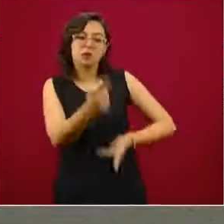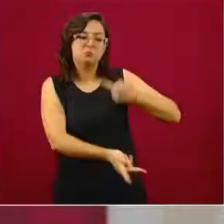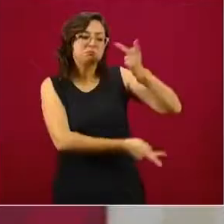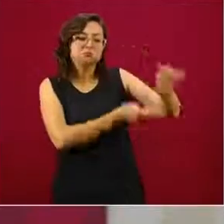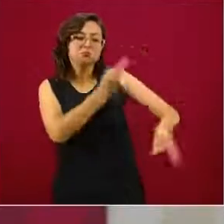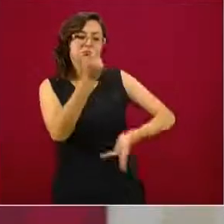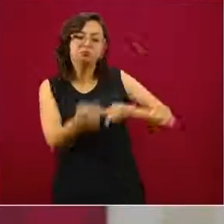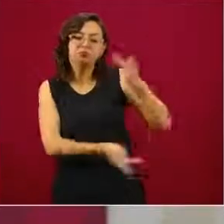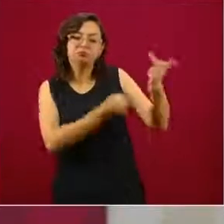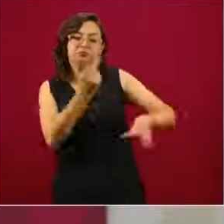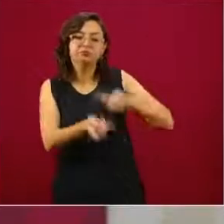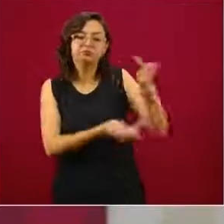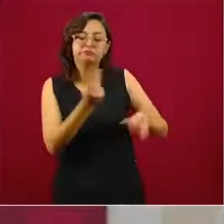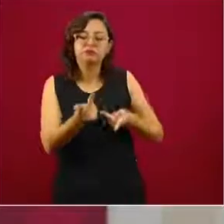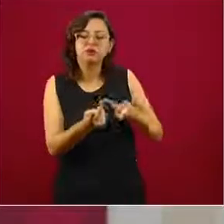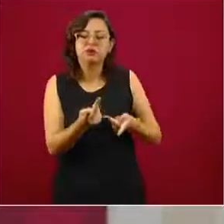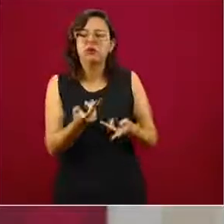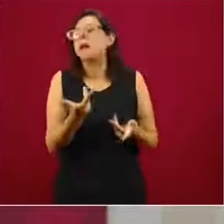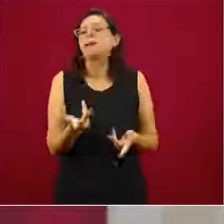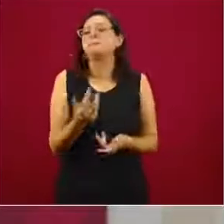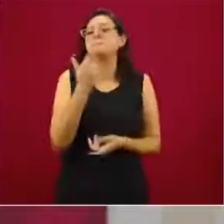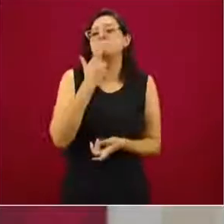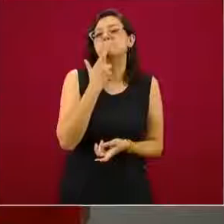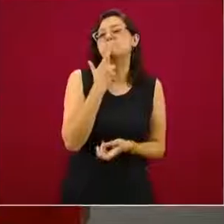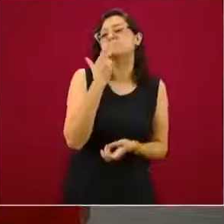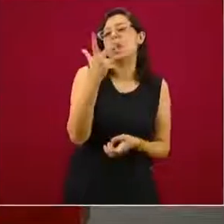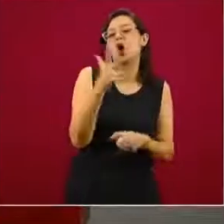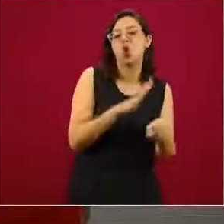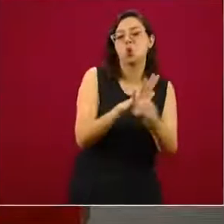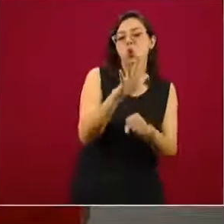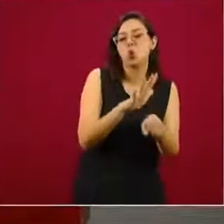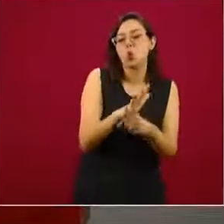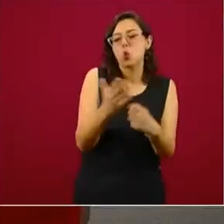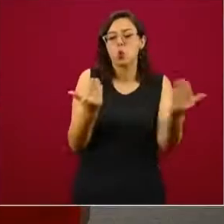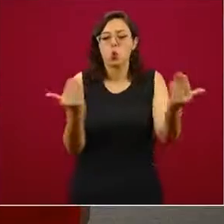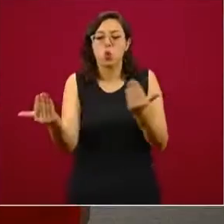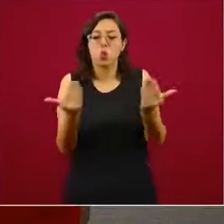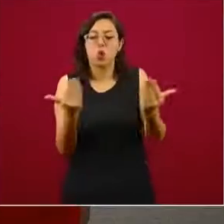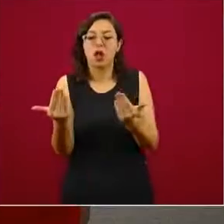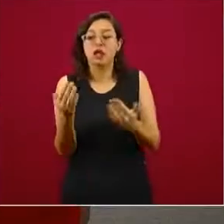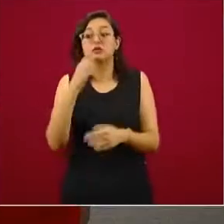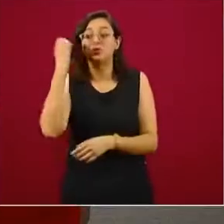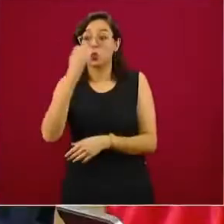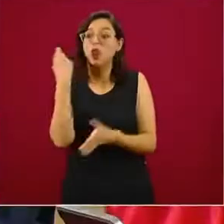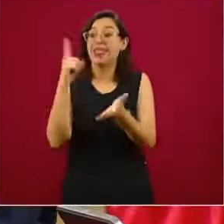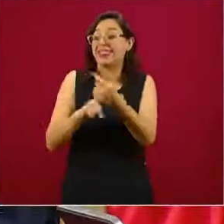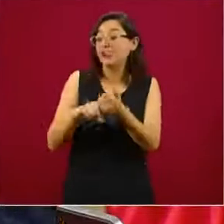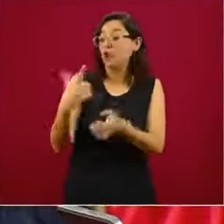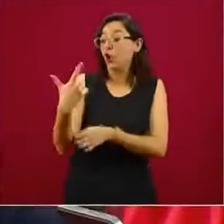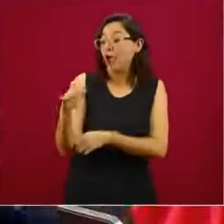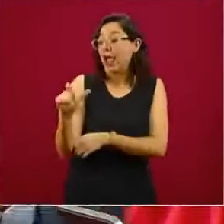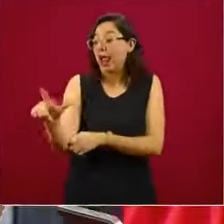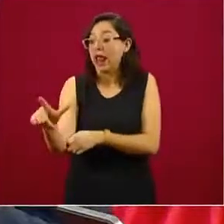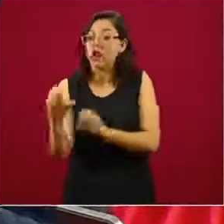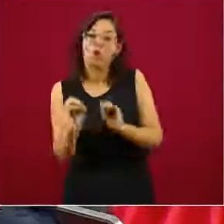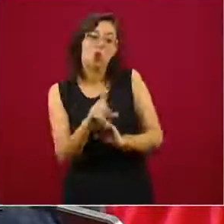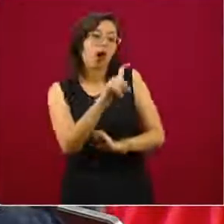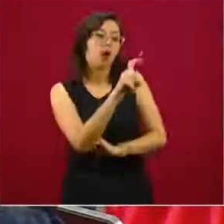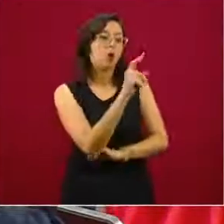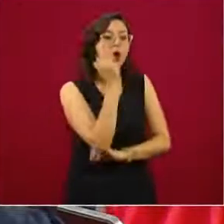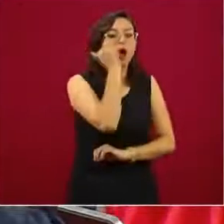qué es mejor, poner gel en las escuelas o agua y